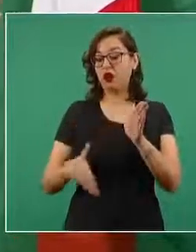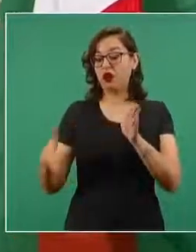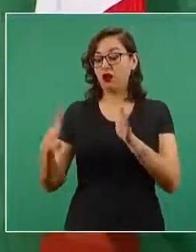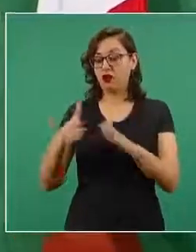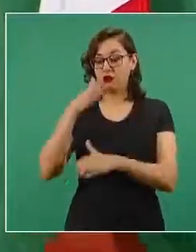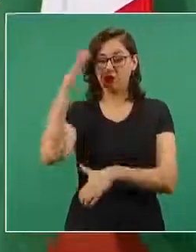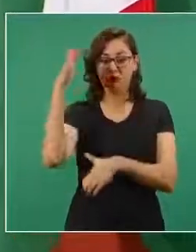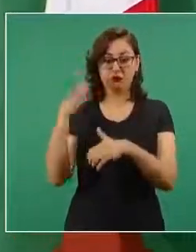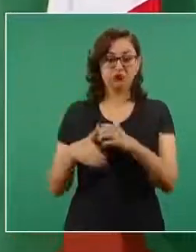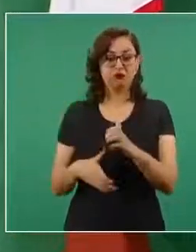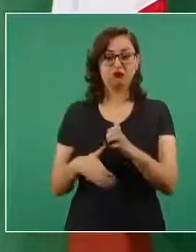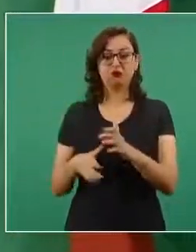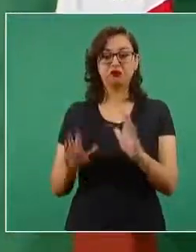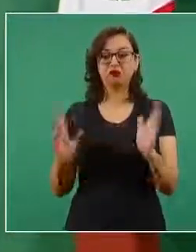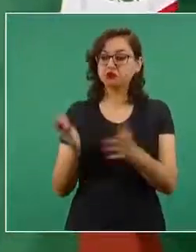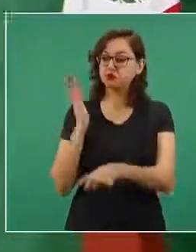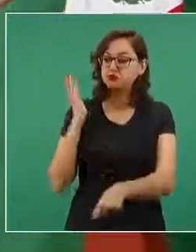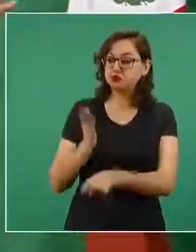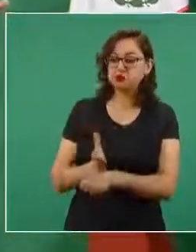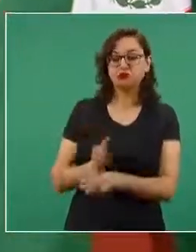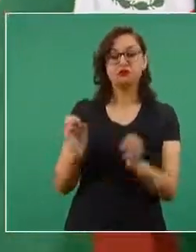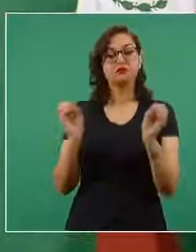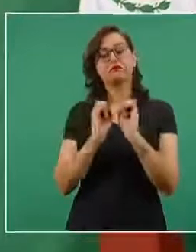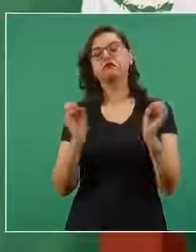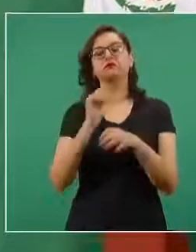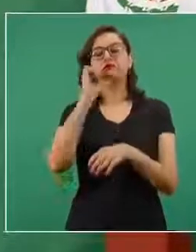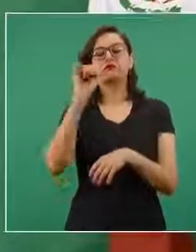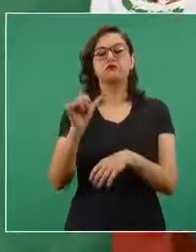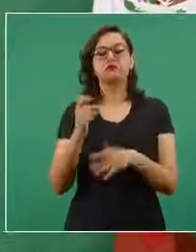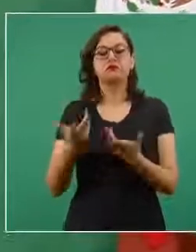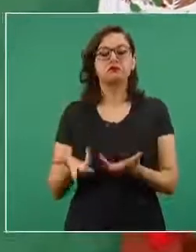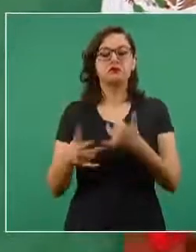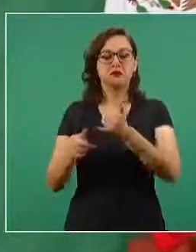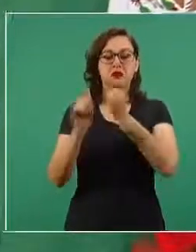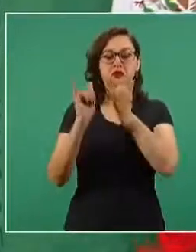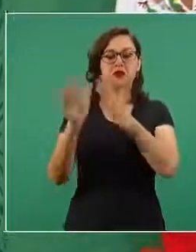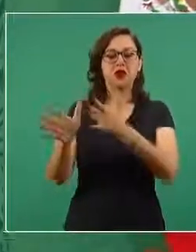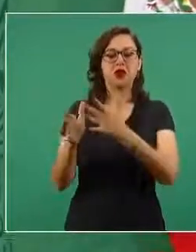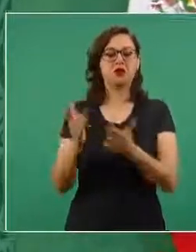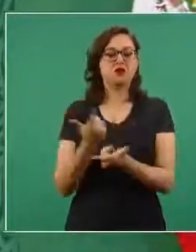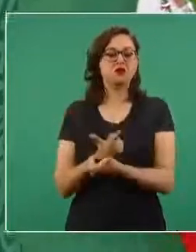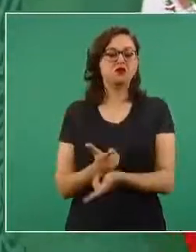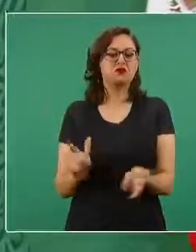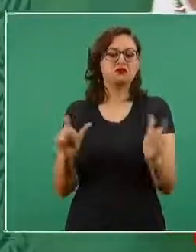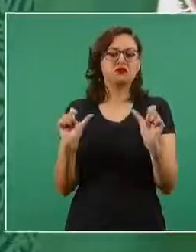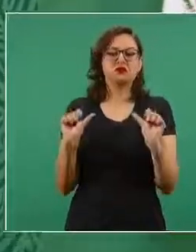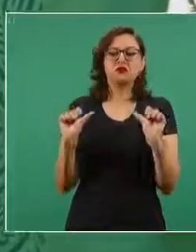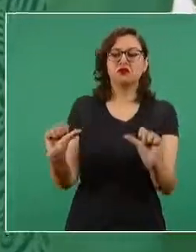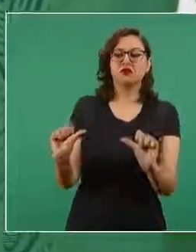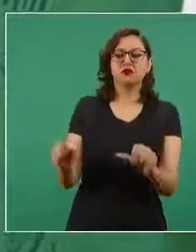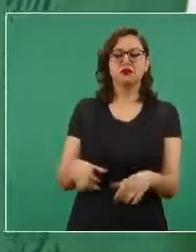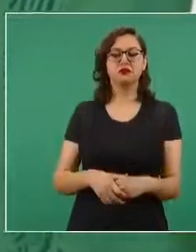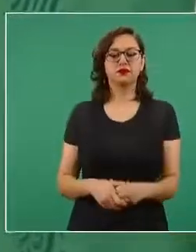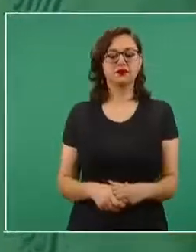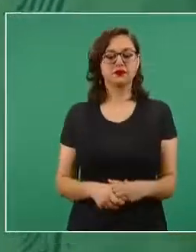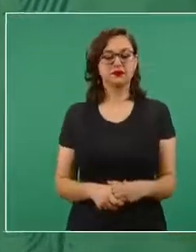y no pasó nada, hicieron el fraude y a nadie se castigó.